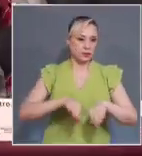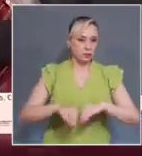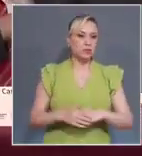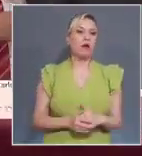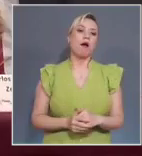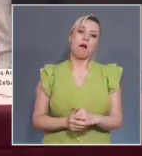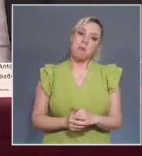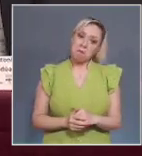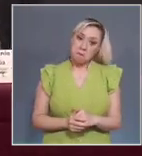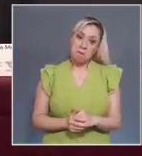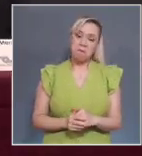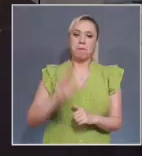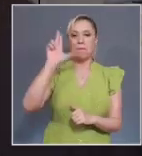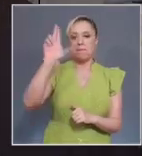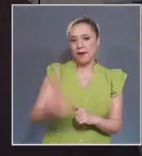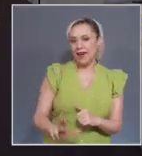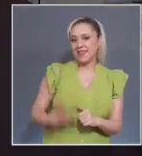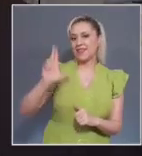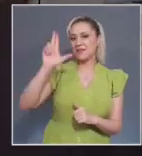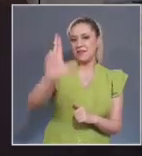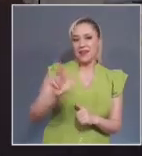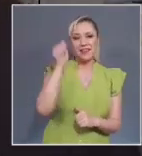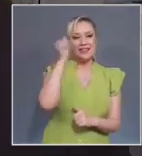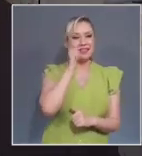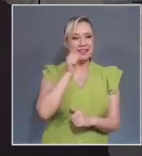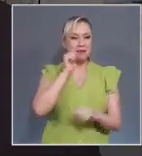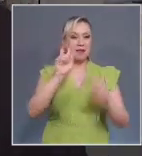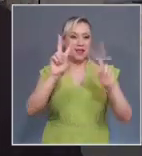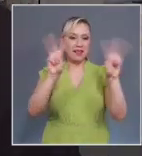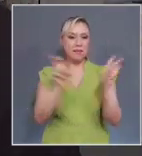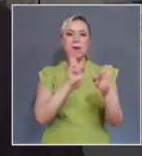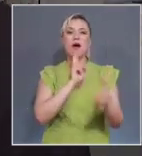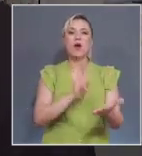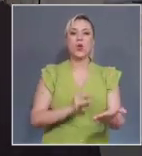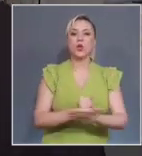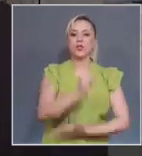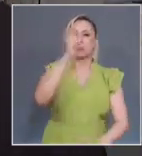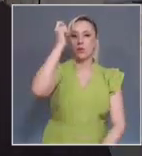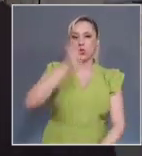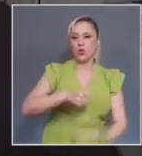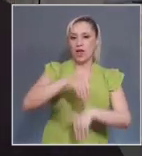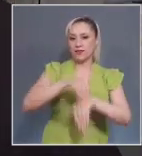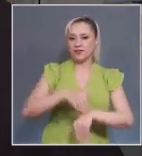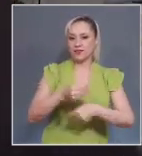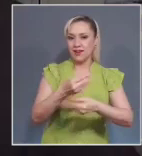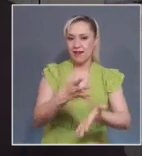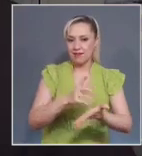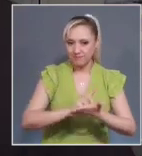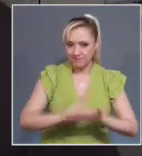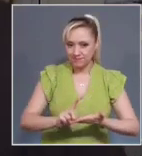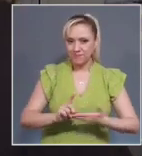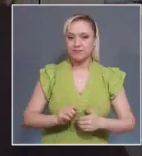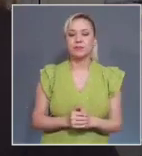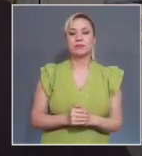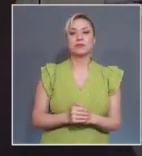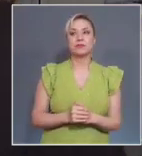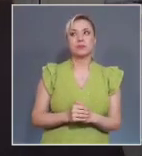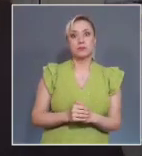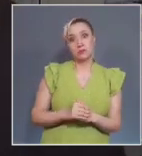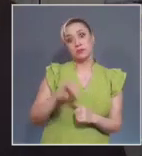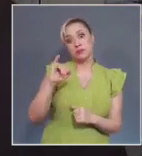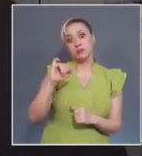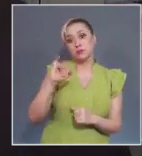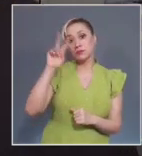martes de jurisprudencia. Pues es que es muy importante, al final del día nosotros funcionamos en la medida en que los asuntos de la propia ciudadanía llegan